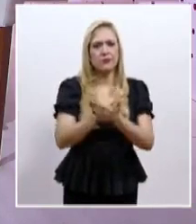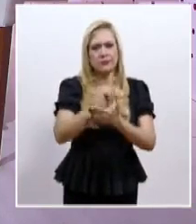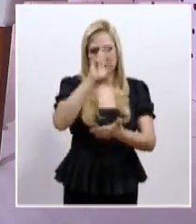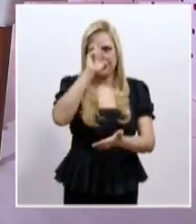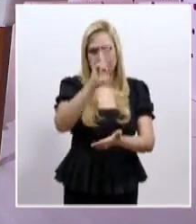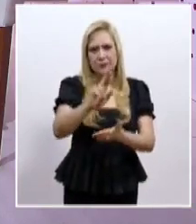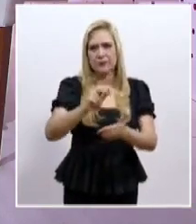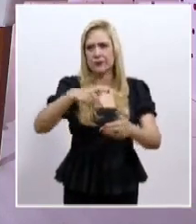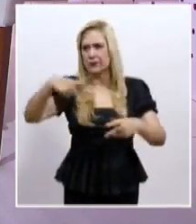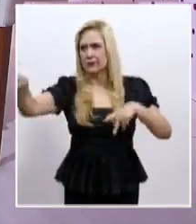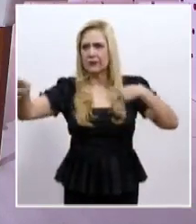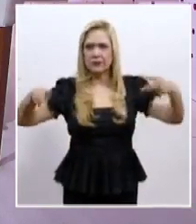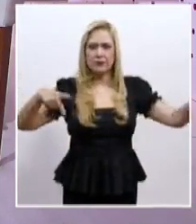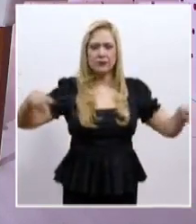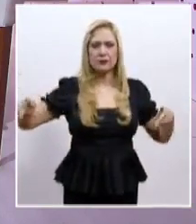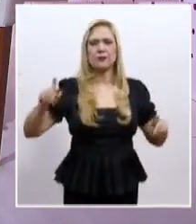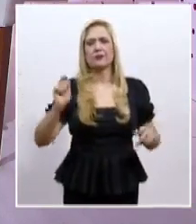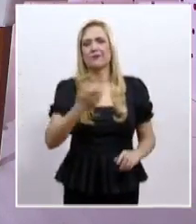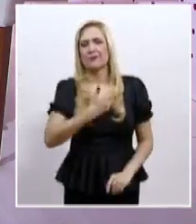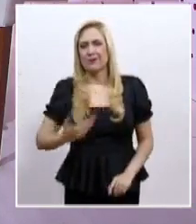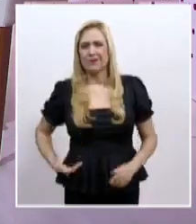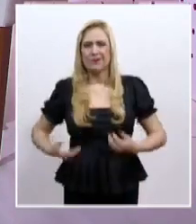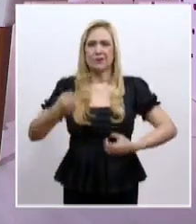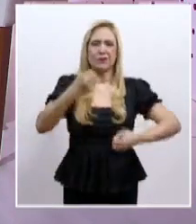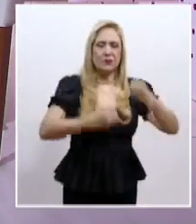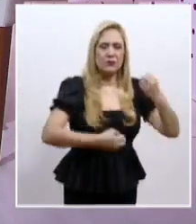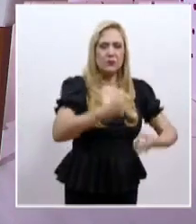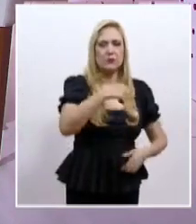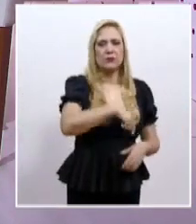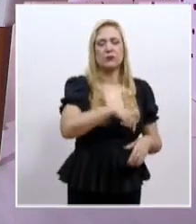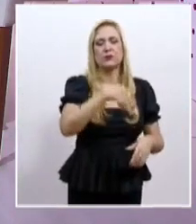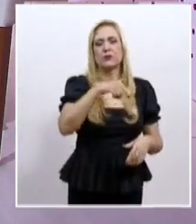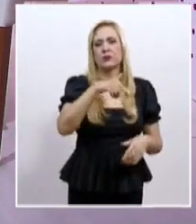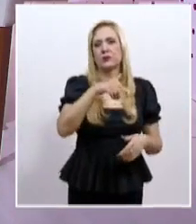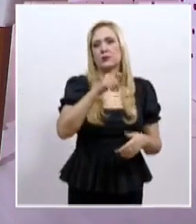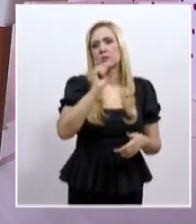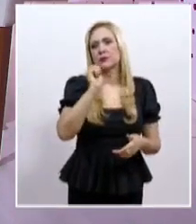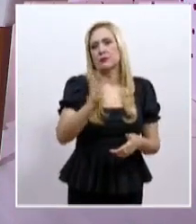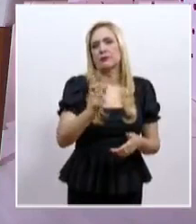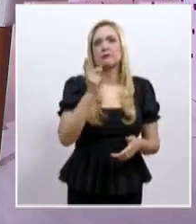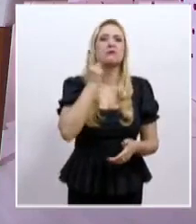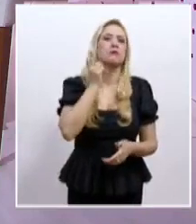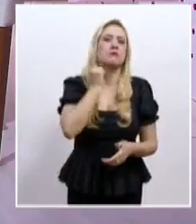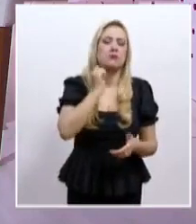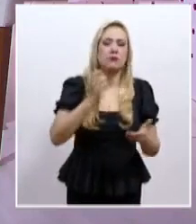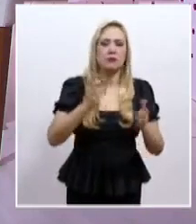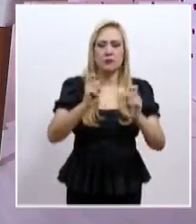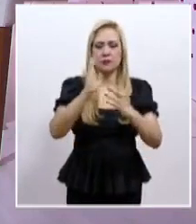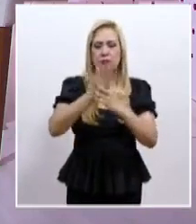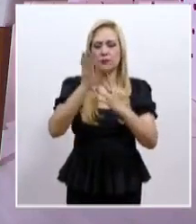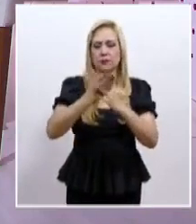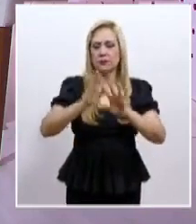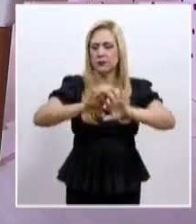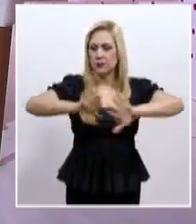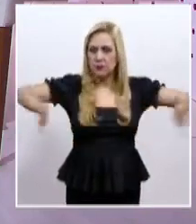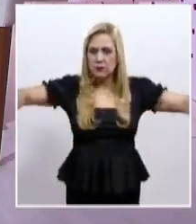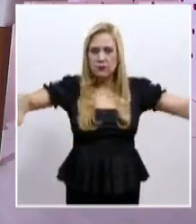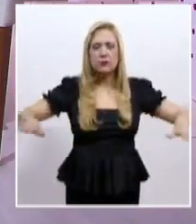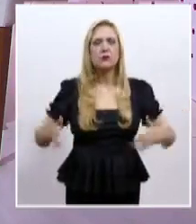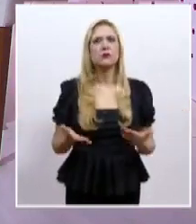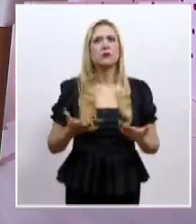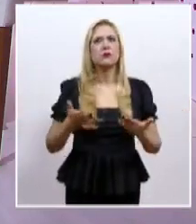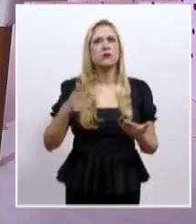ley. Este es un tema, digamos, importantísimo para México porque, bueno, pues no tenemos el mejor de los resultados en este ámbito,